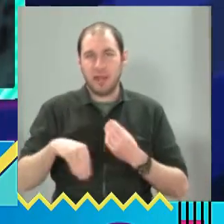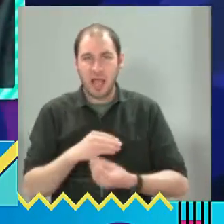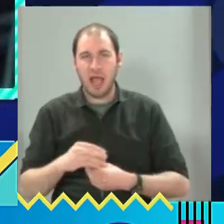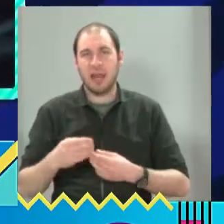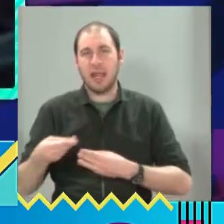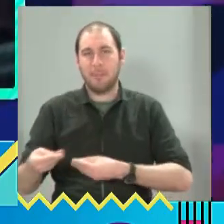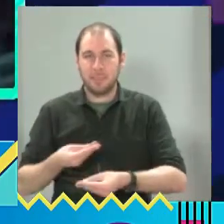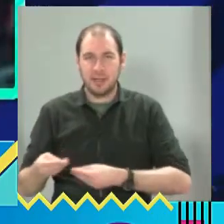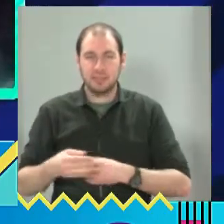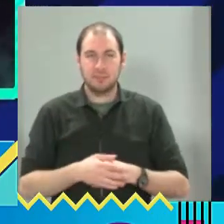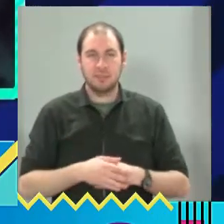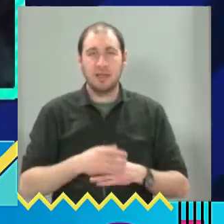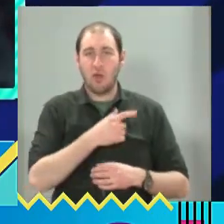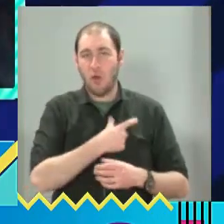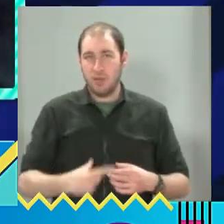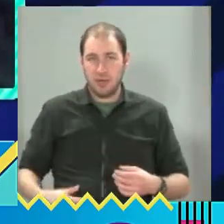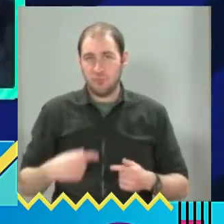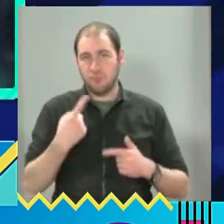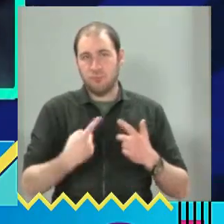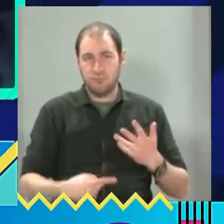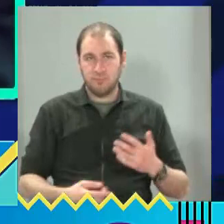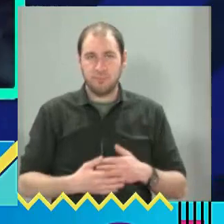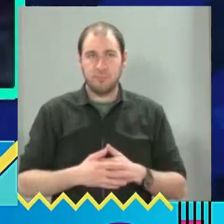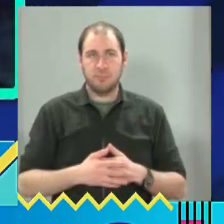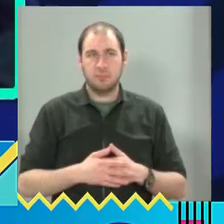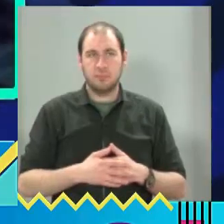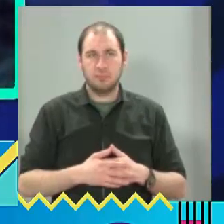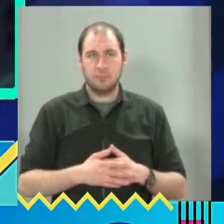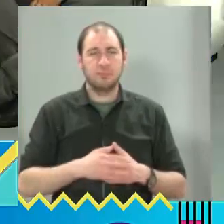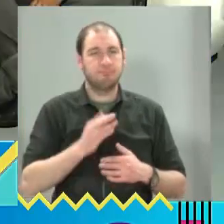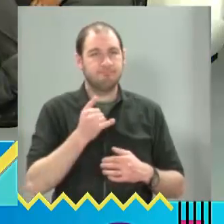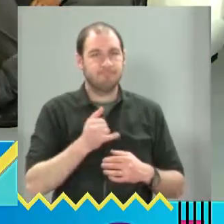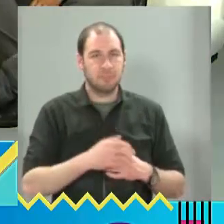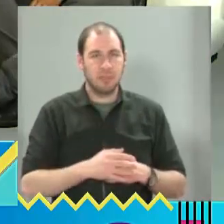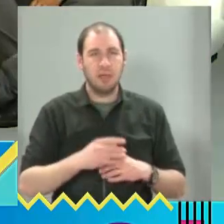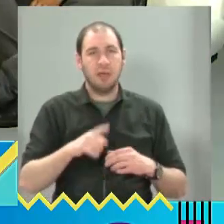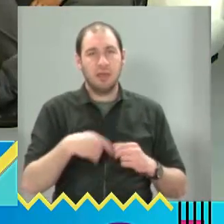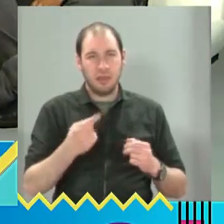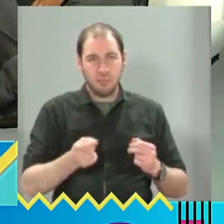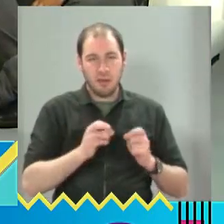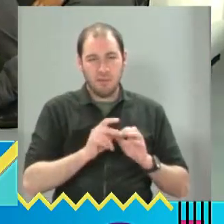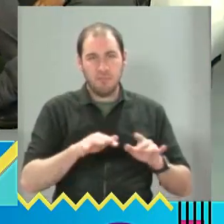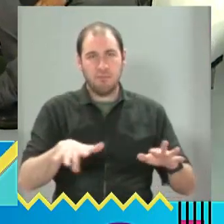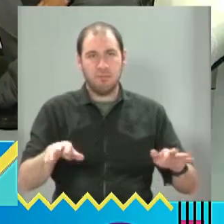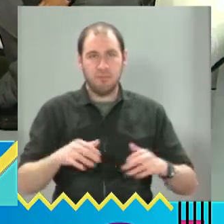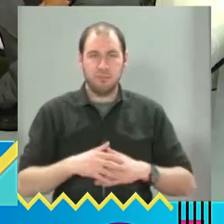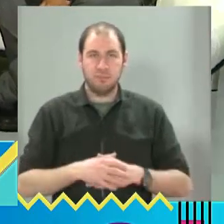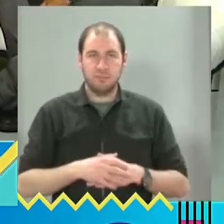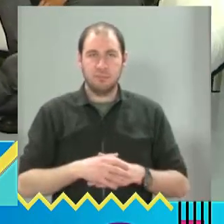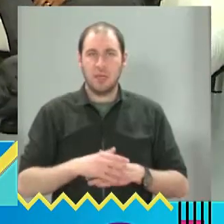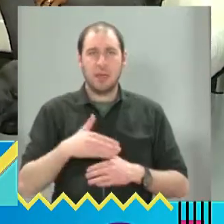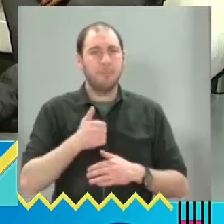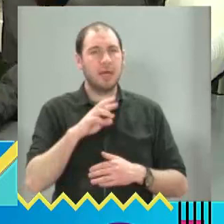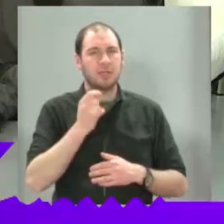nivel empresa, a nivel gobierno, ¿no? Podemos verlo en todas esas. Sí, seguramente lo vamos a ir abriendo cada vez más. De a poquito.